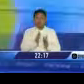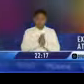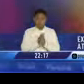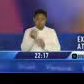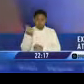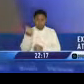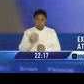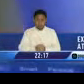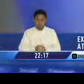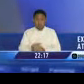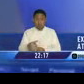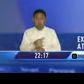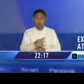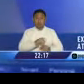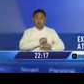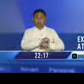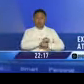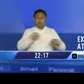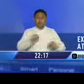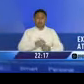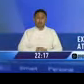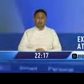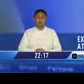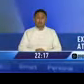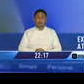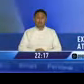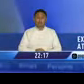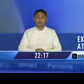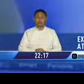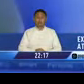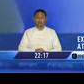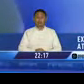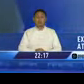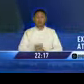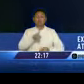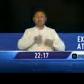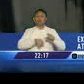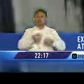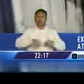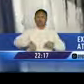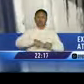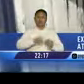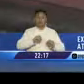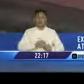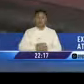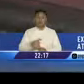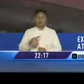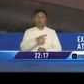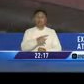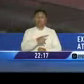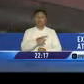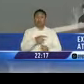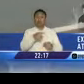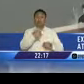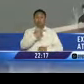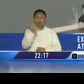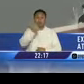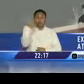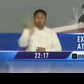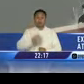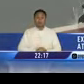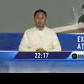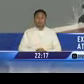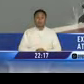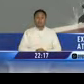que también colocan tacos a dinamita fuera de los locales. Algunas son detonadas y asimismo le disparan a las puertas,